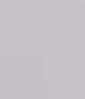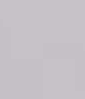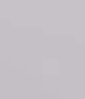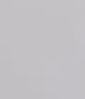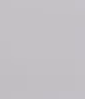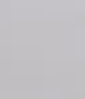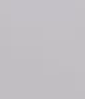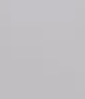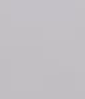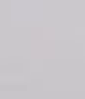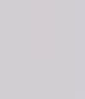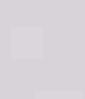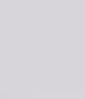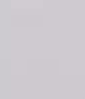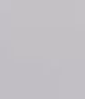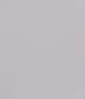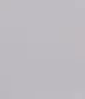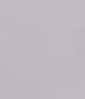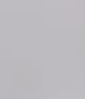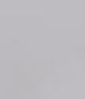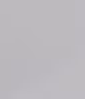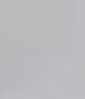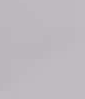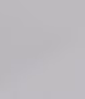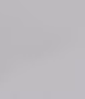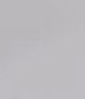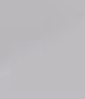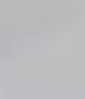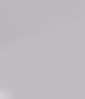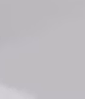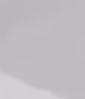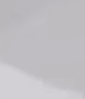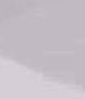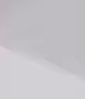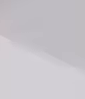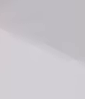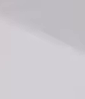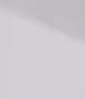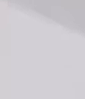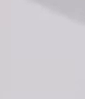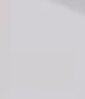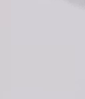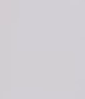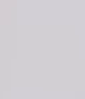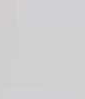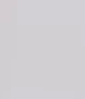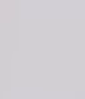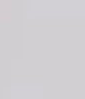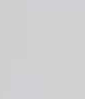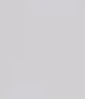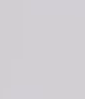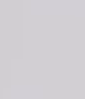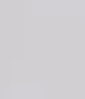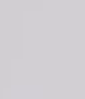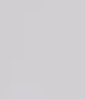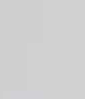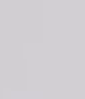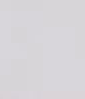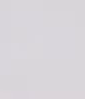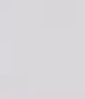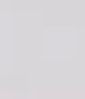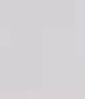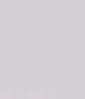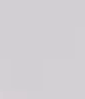Esta es La Luz de la Memoria en Zona Blanca, especialmente concebido para contarles al oído las historias de